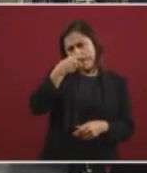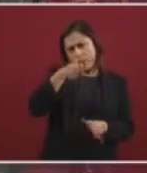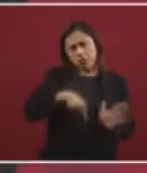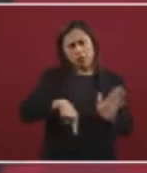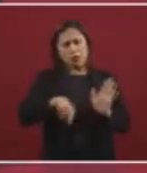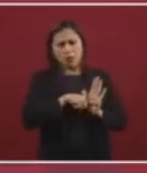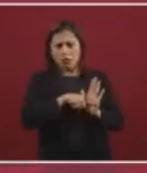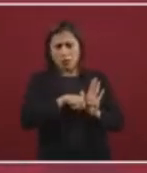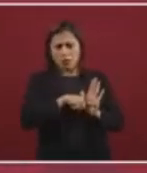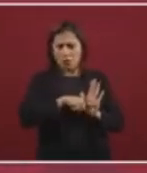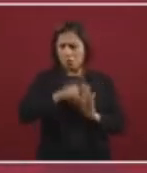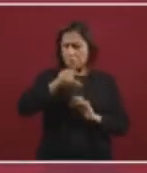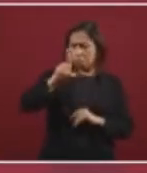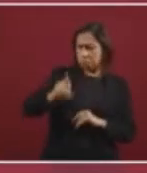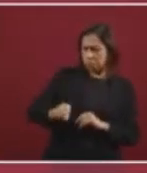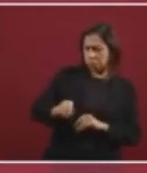ofensivo,